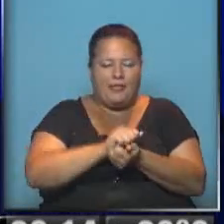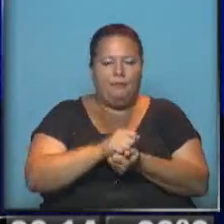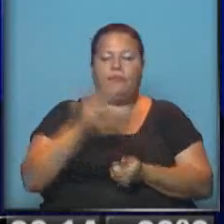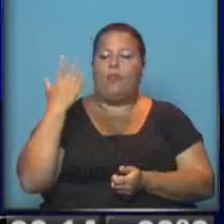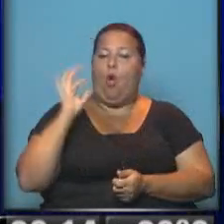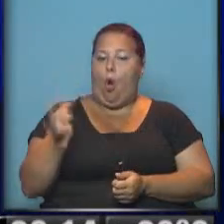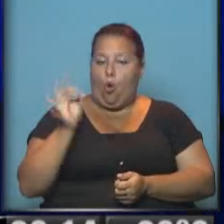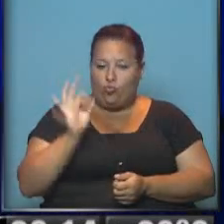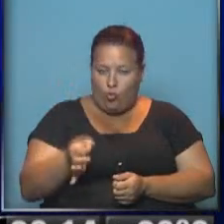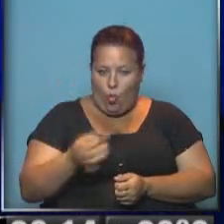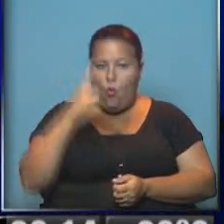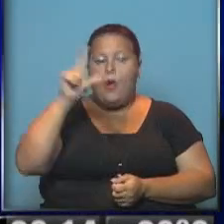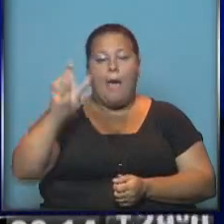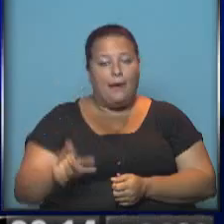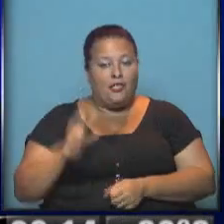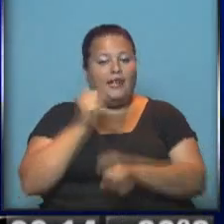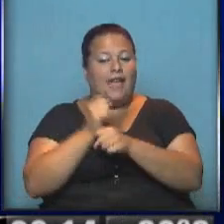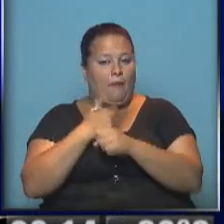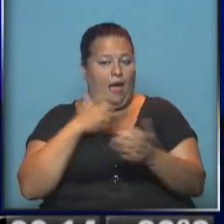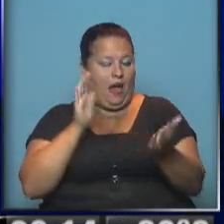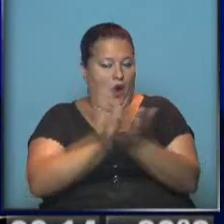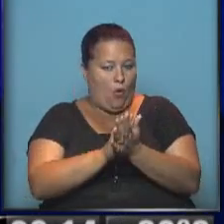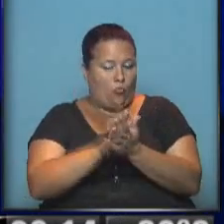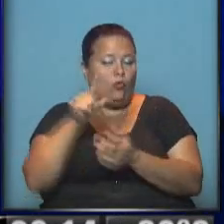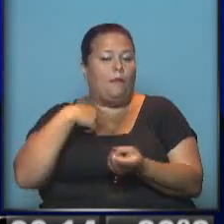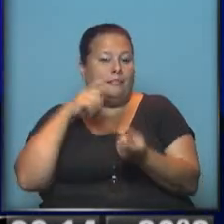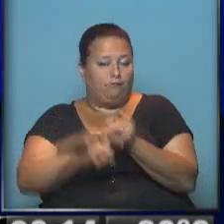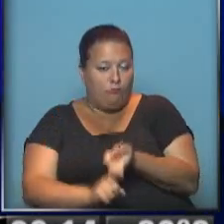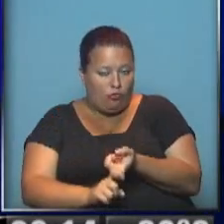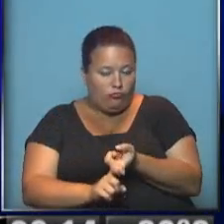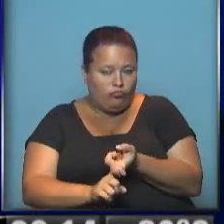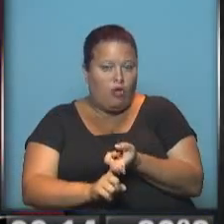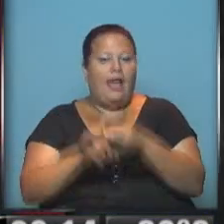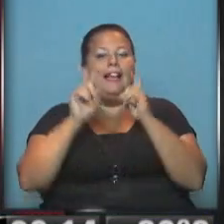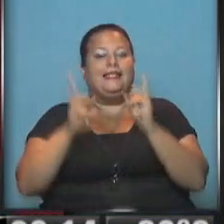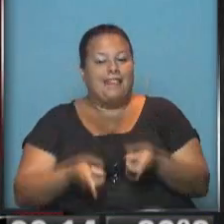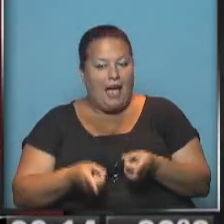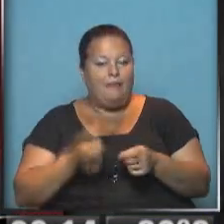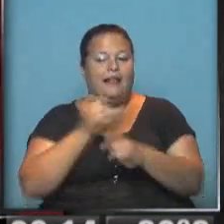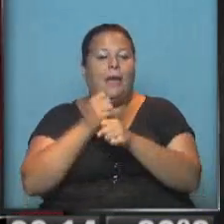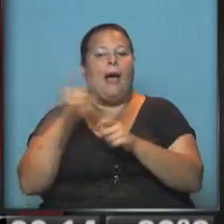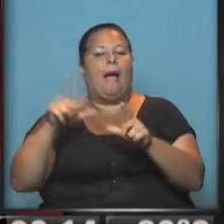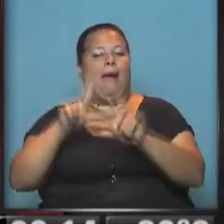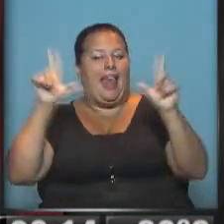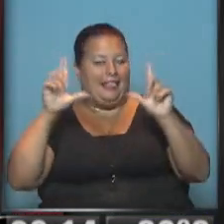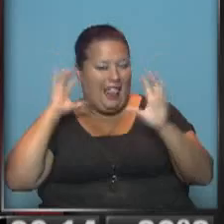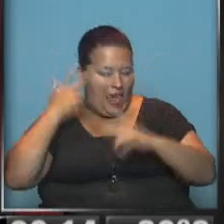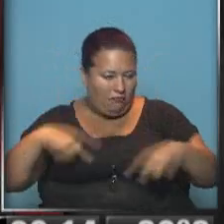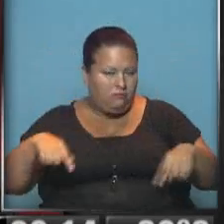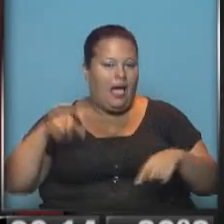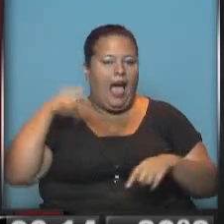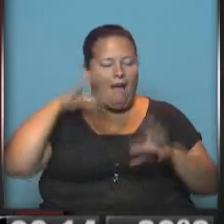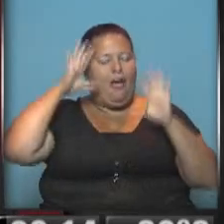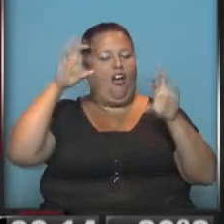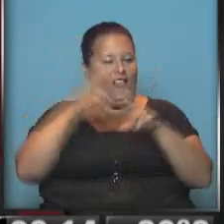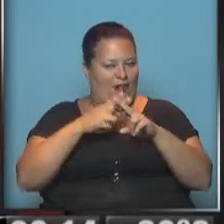octubre, una persona que trabajaba para mi esposo y que también trabajaba para los medios, ahora me voy a acordar